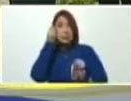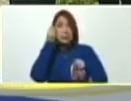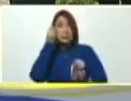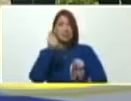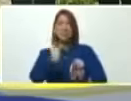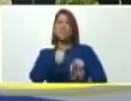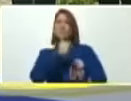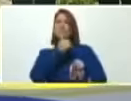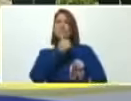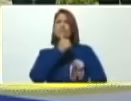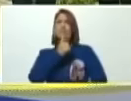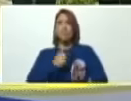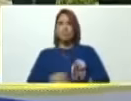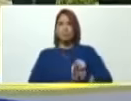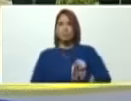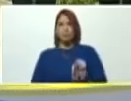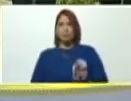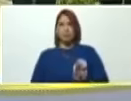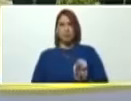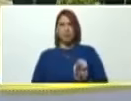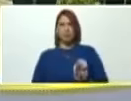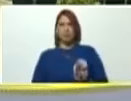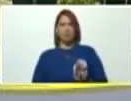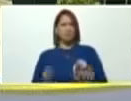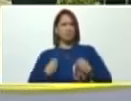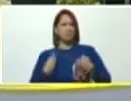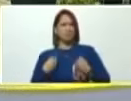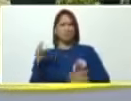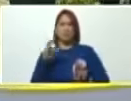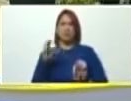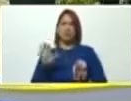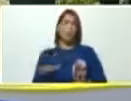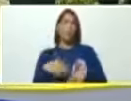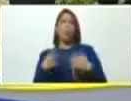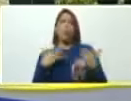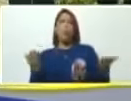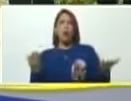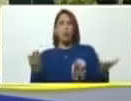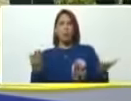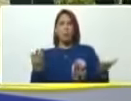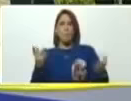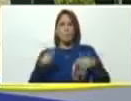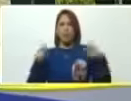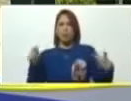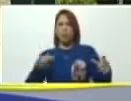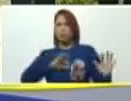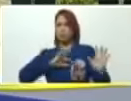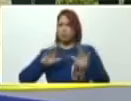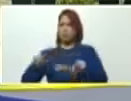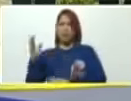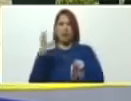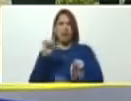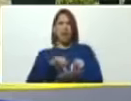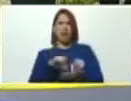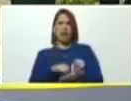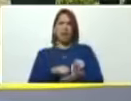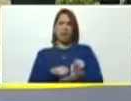¿Quién pobló Caracas? ¿Cuándo se pobló Caracas? ¿De qué